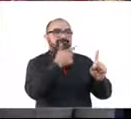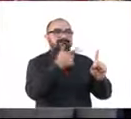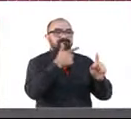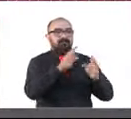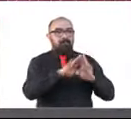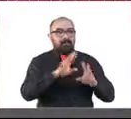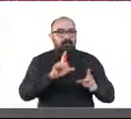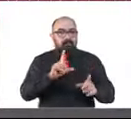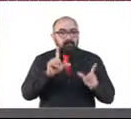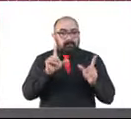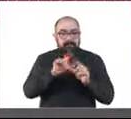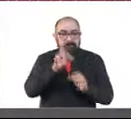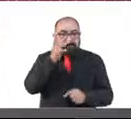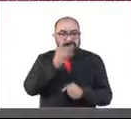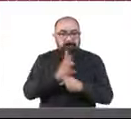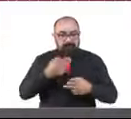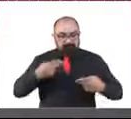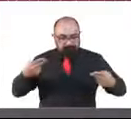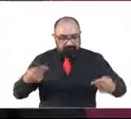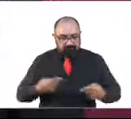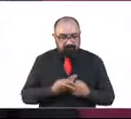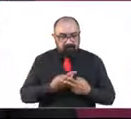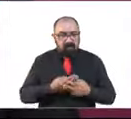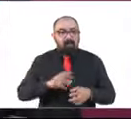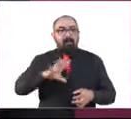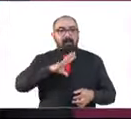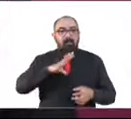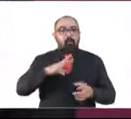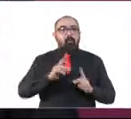nacido ya, empezamos a consumir, ¿no?